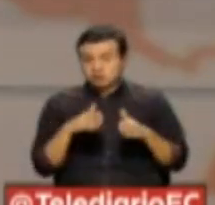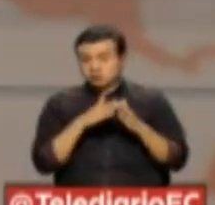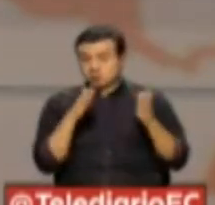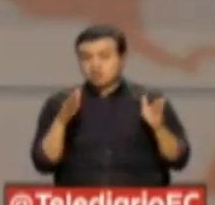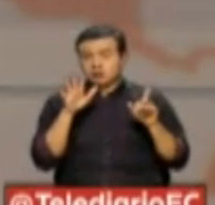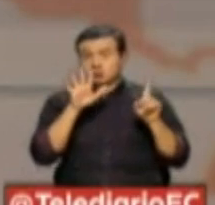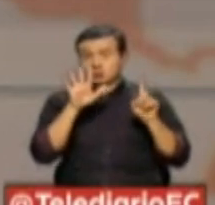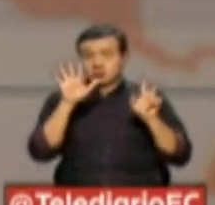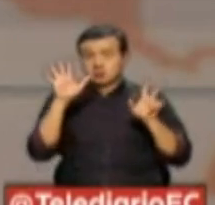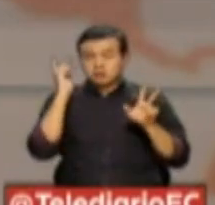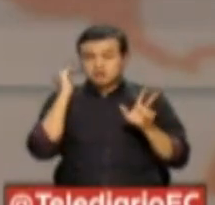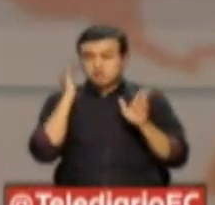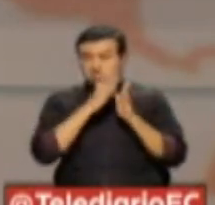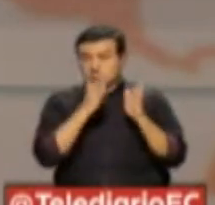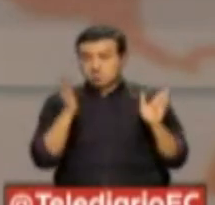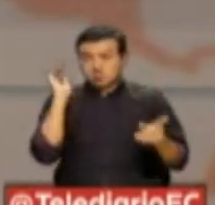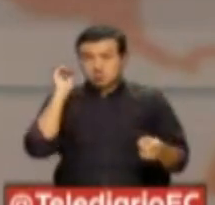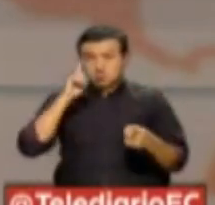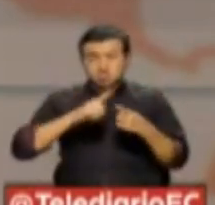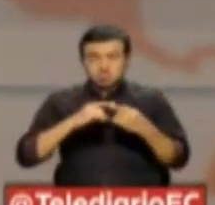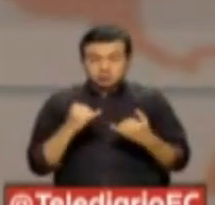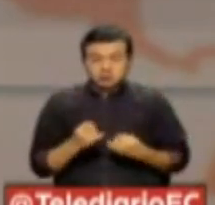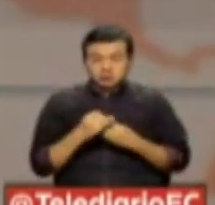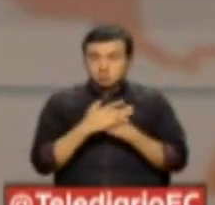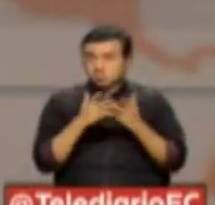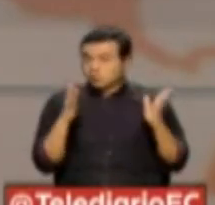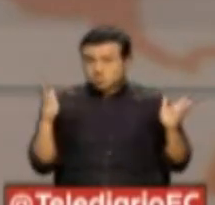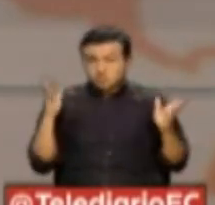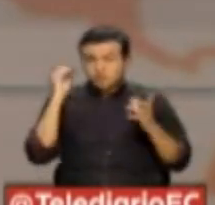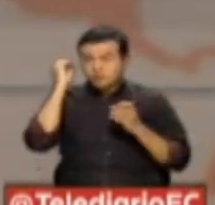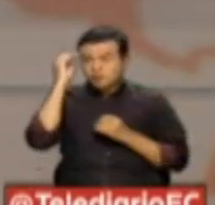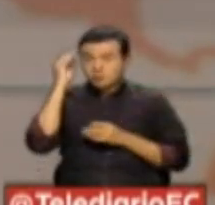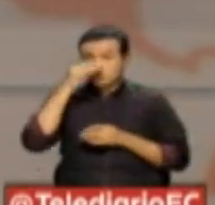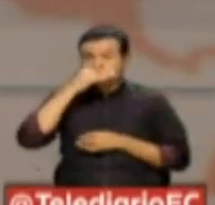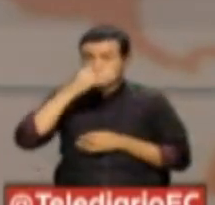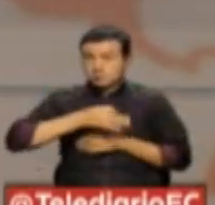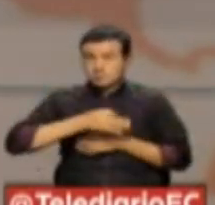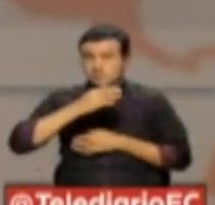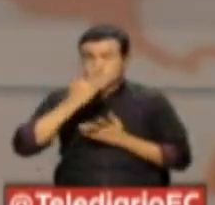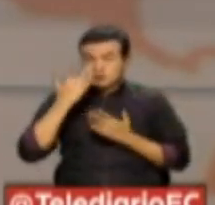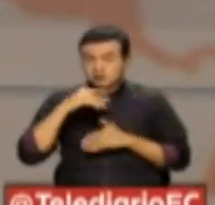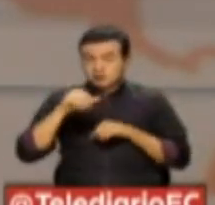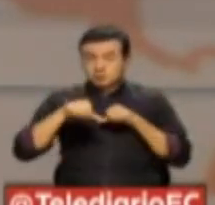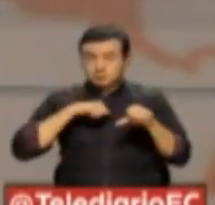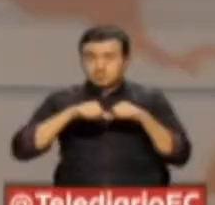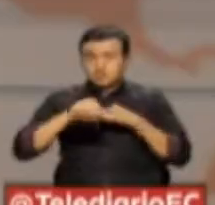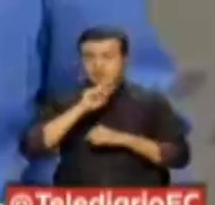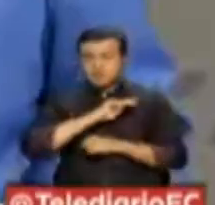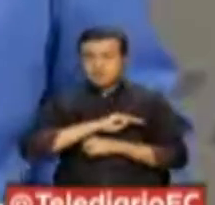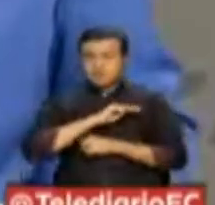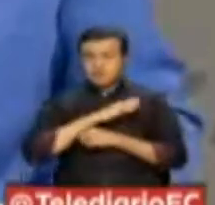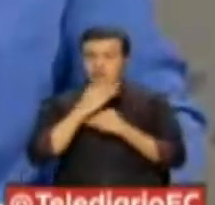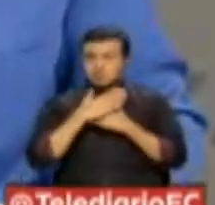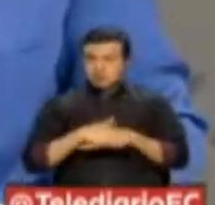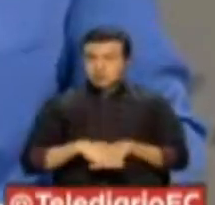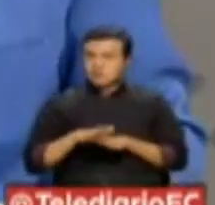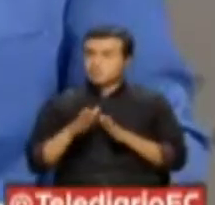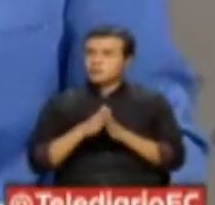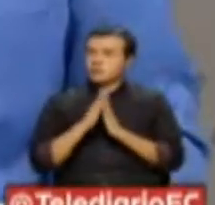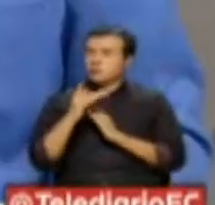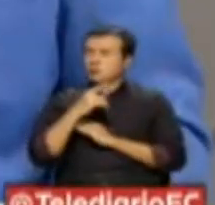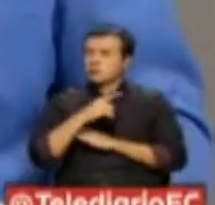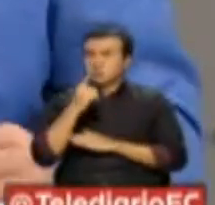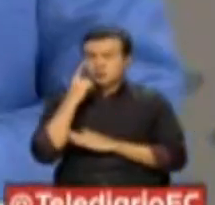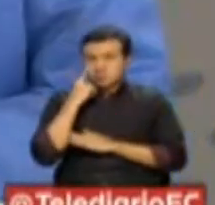68 días y hasta la fecha no tenemos una información oficial de parte de la administración el cineplanet estancia comparencia